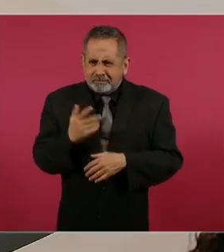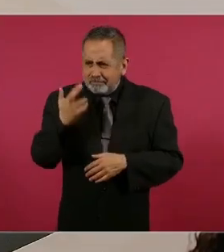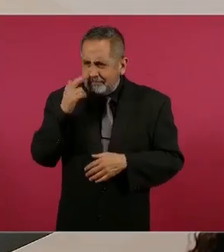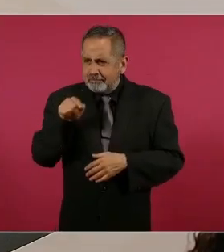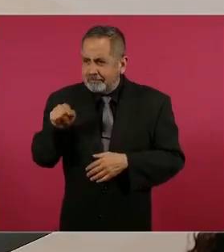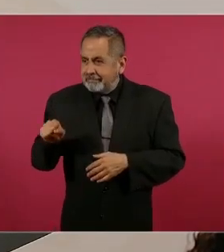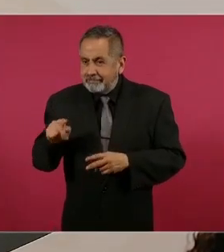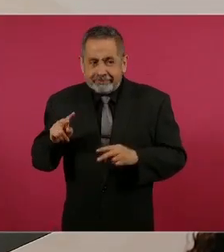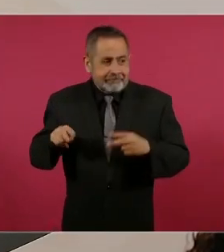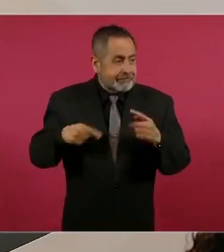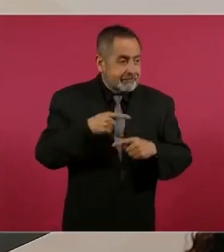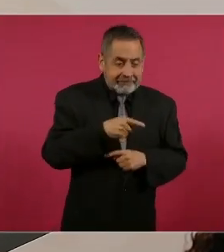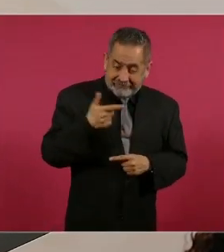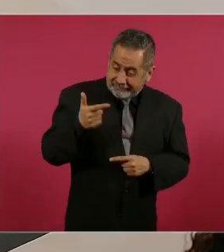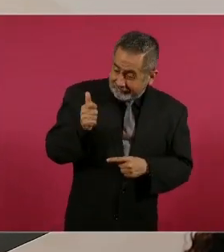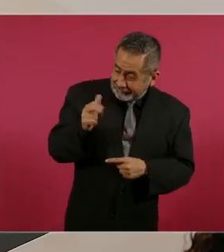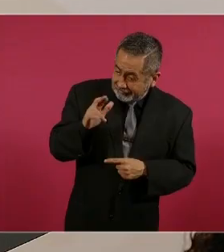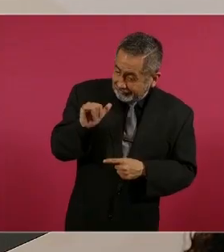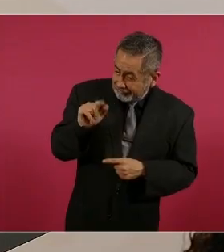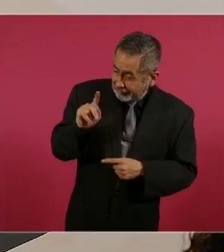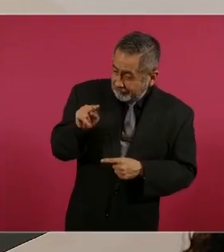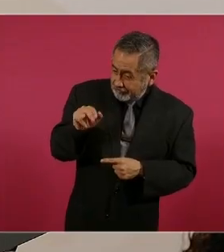elementos,